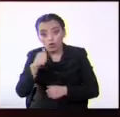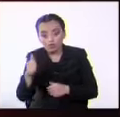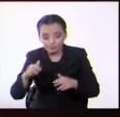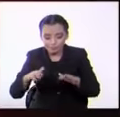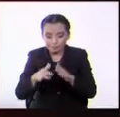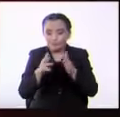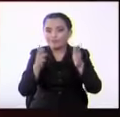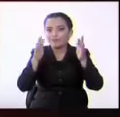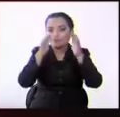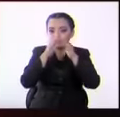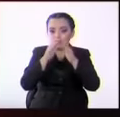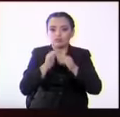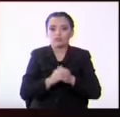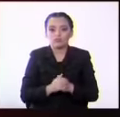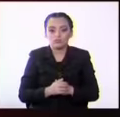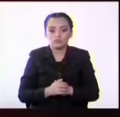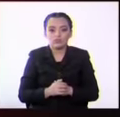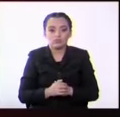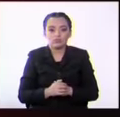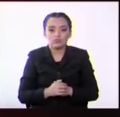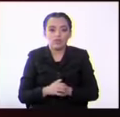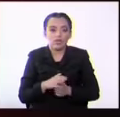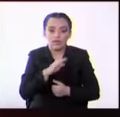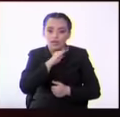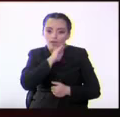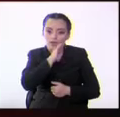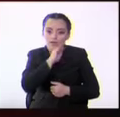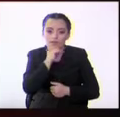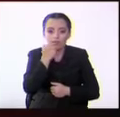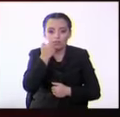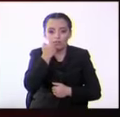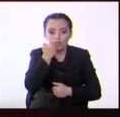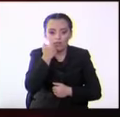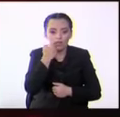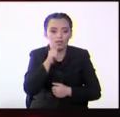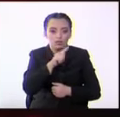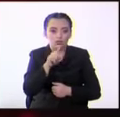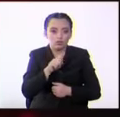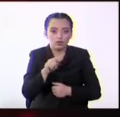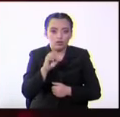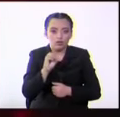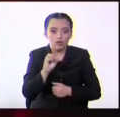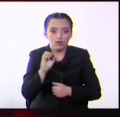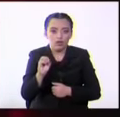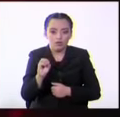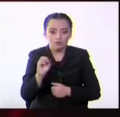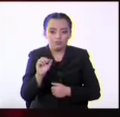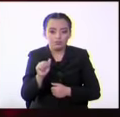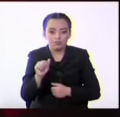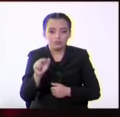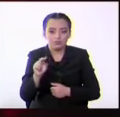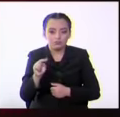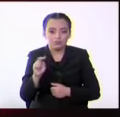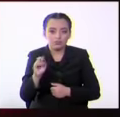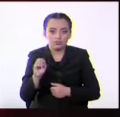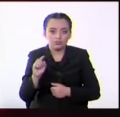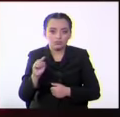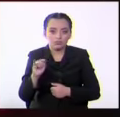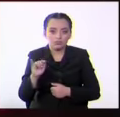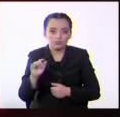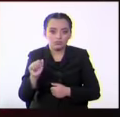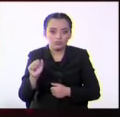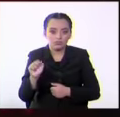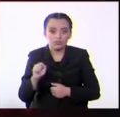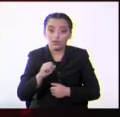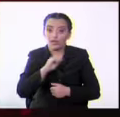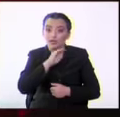enfermedades zoonóticas. ¿Qué son estas enfermedades zoonóticas? Bueno, el COVID-19 es una de ellas. Son enfermedades